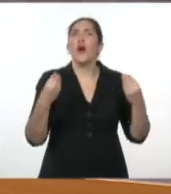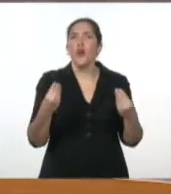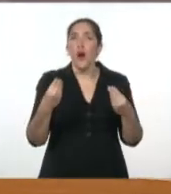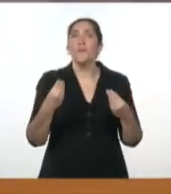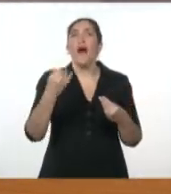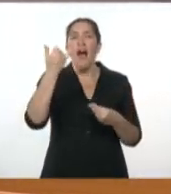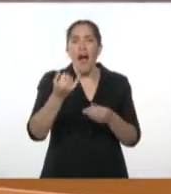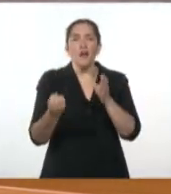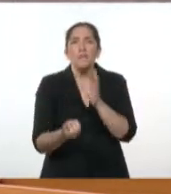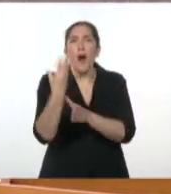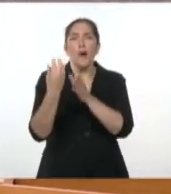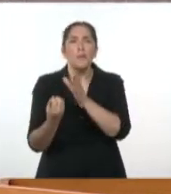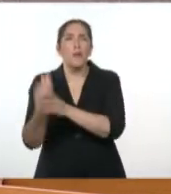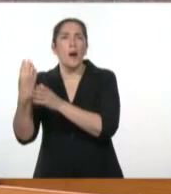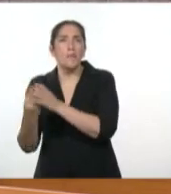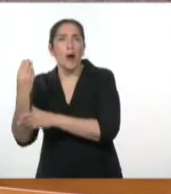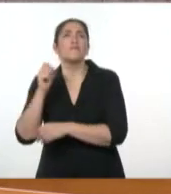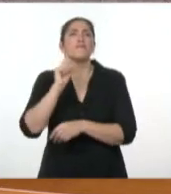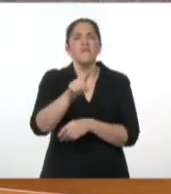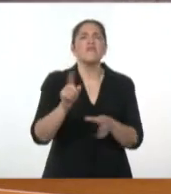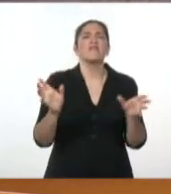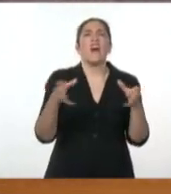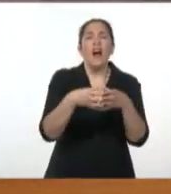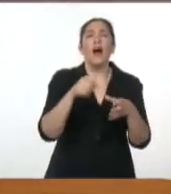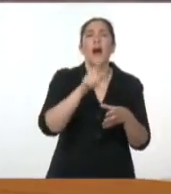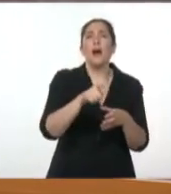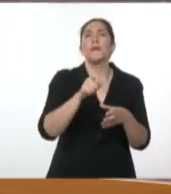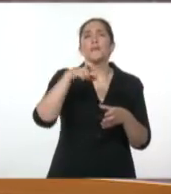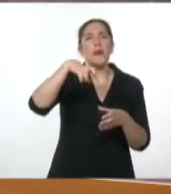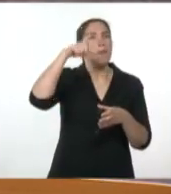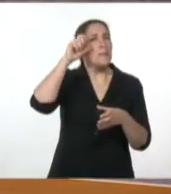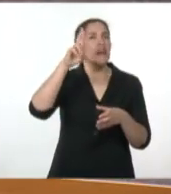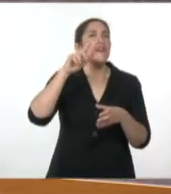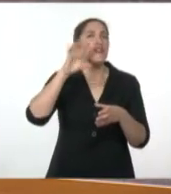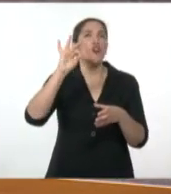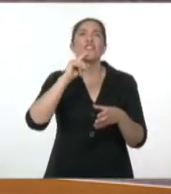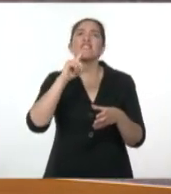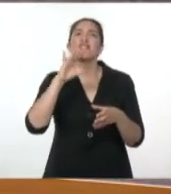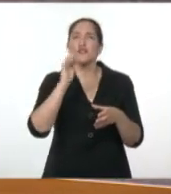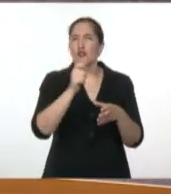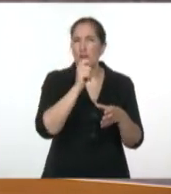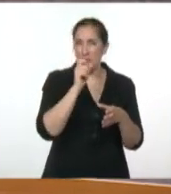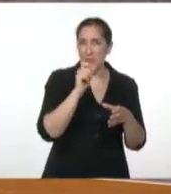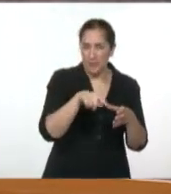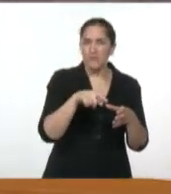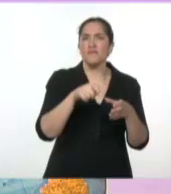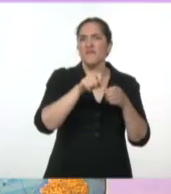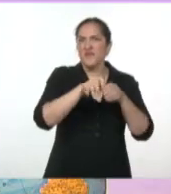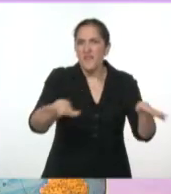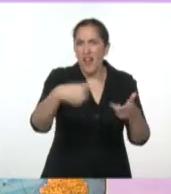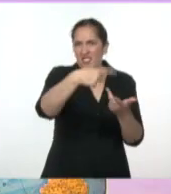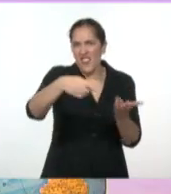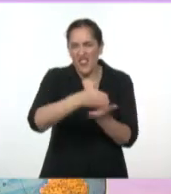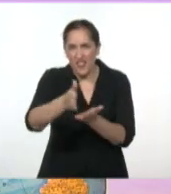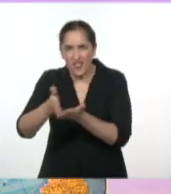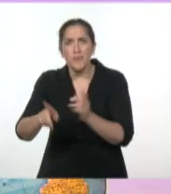se crean, cuáles son los géneros periodísticos. Y otro de los ejes que articuló todo lo que trabajamos tiene que ver con las tramas textuales. Es